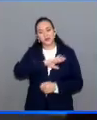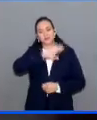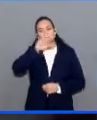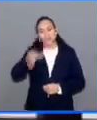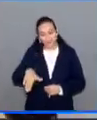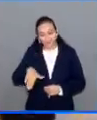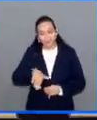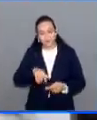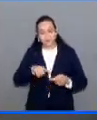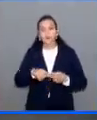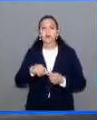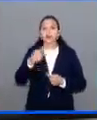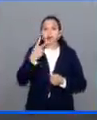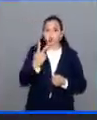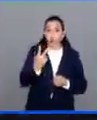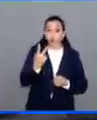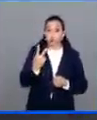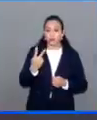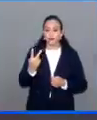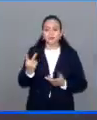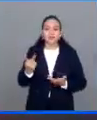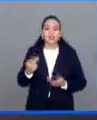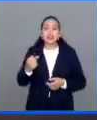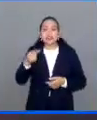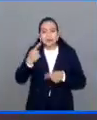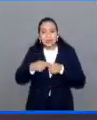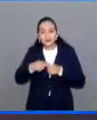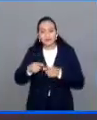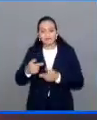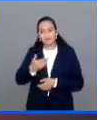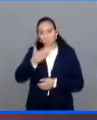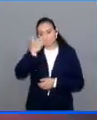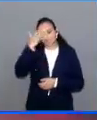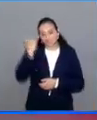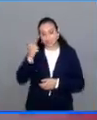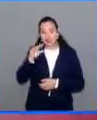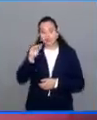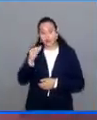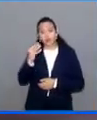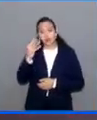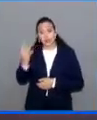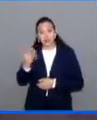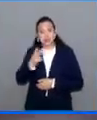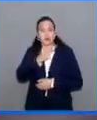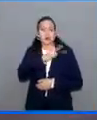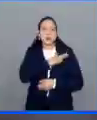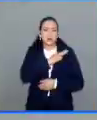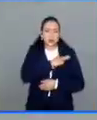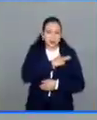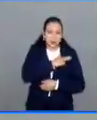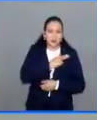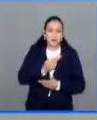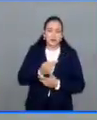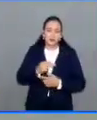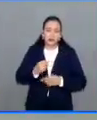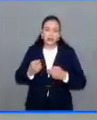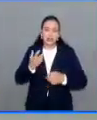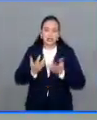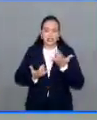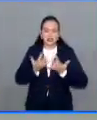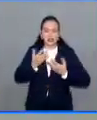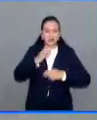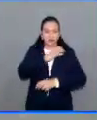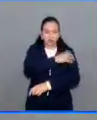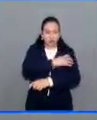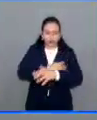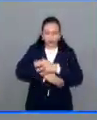ellas aún sin identificar, y 94 lesionadas, 19 ya dadas de alta, informó la jefa de